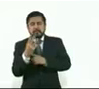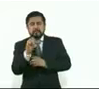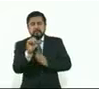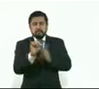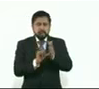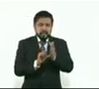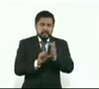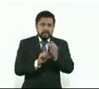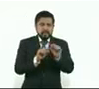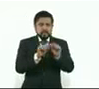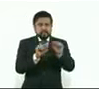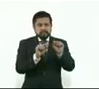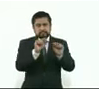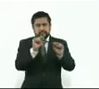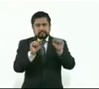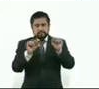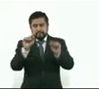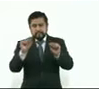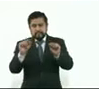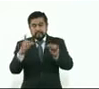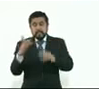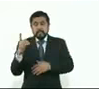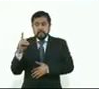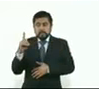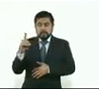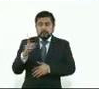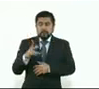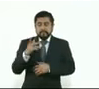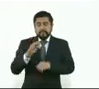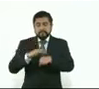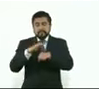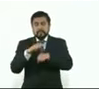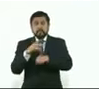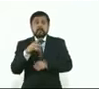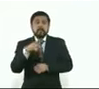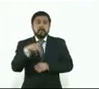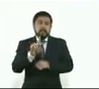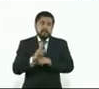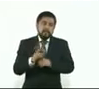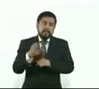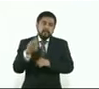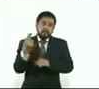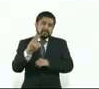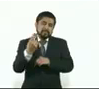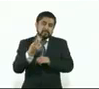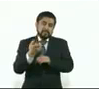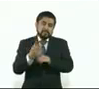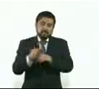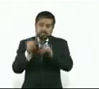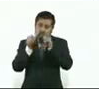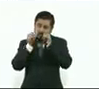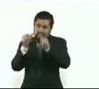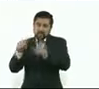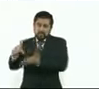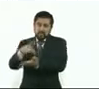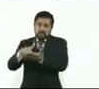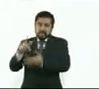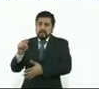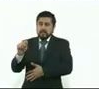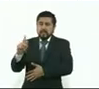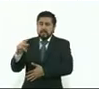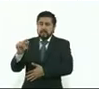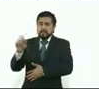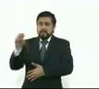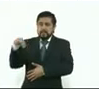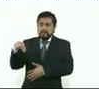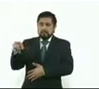que va de este diciembre. De todas maneras, se subrayó el interés de poner atención en el caso de Tepepan. Robo a